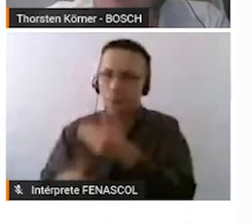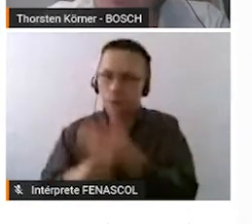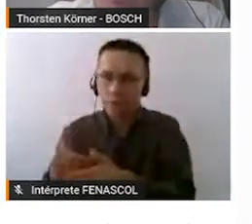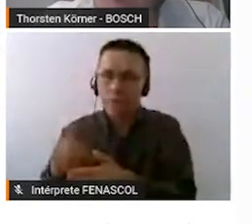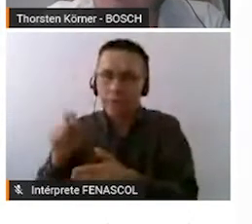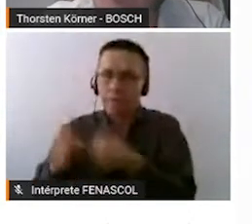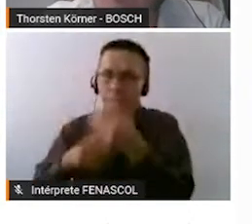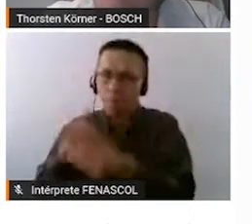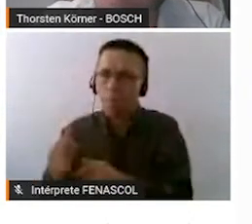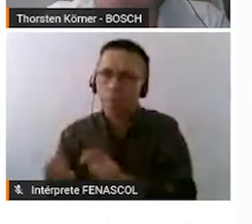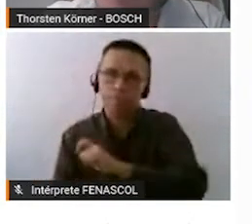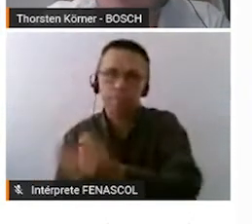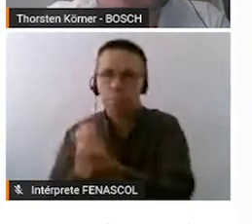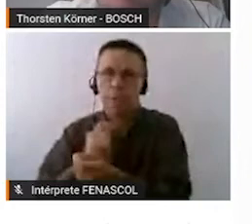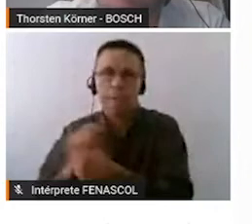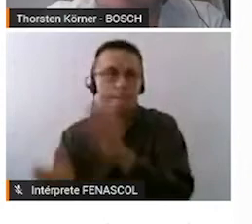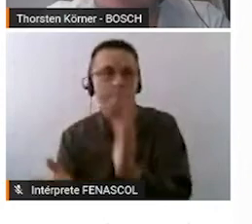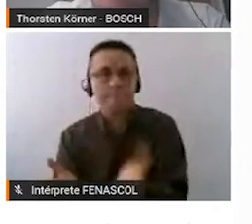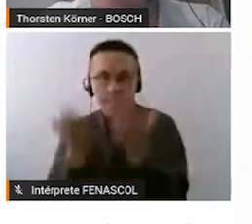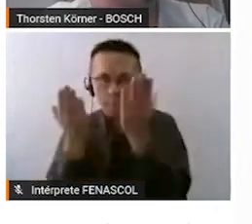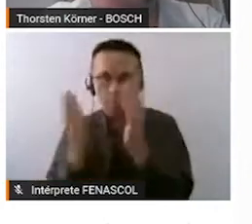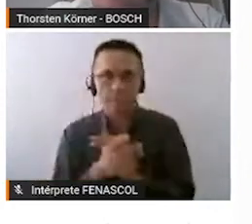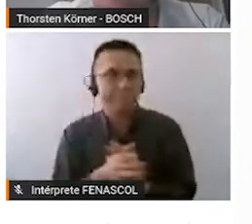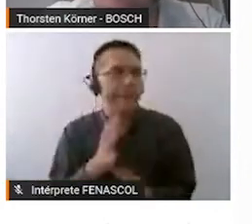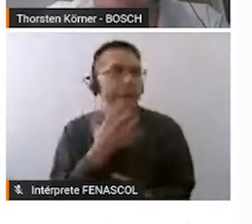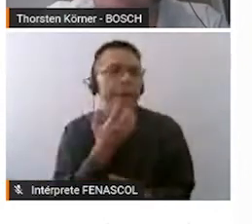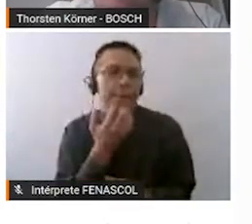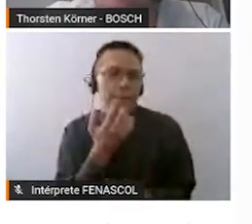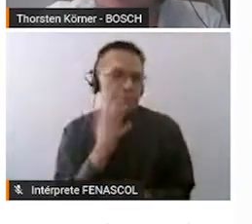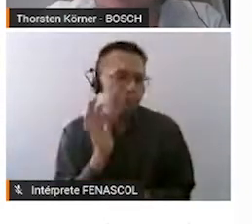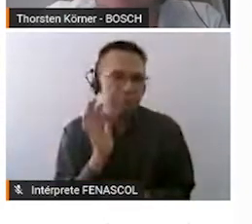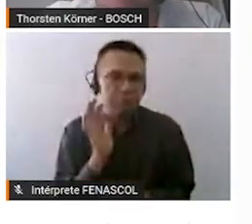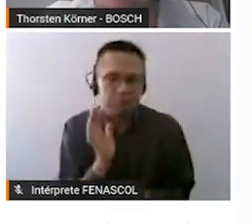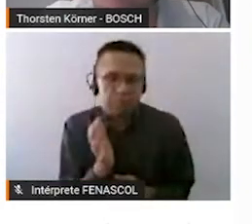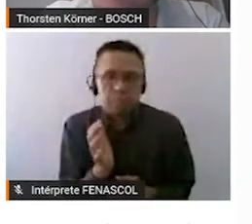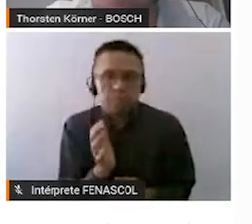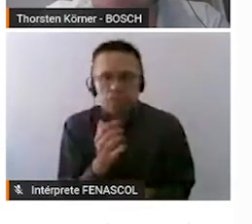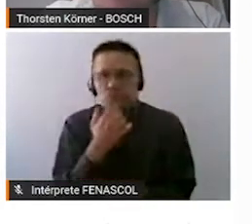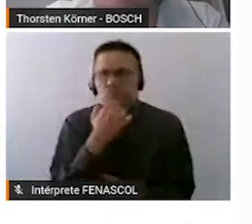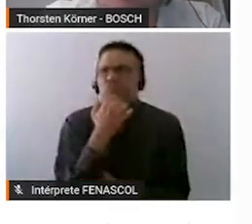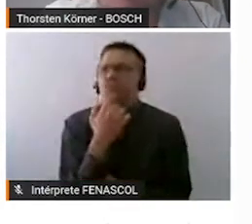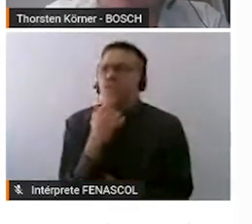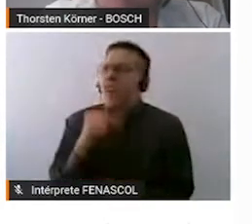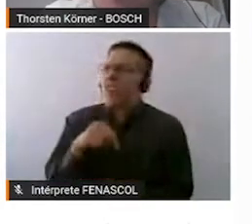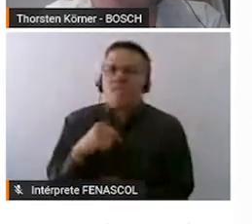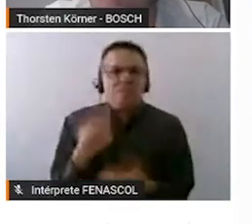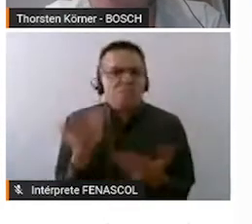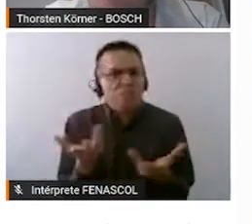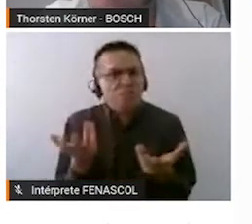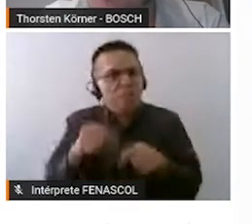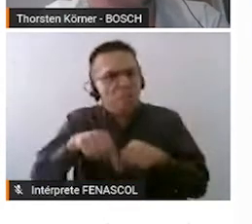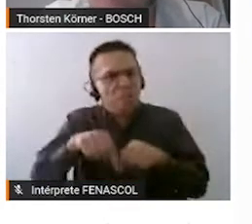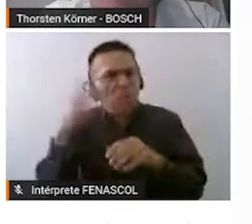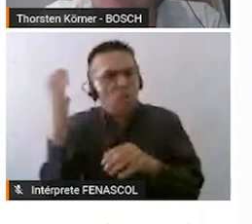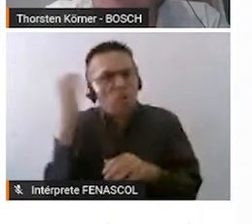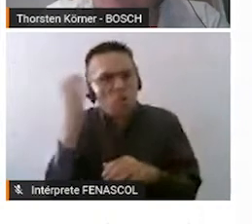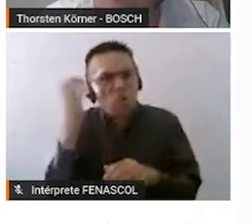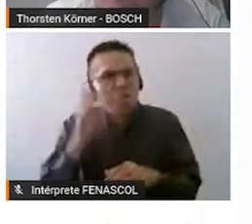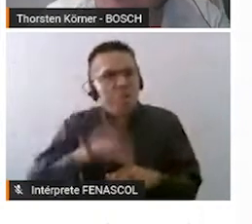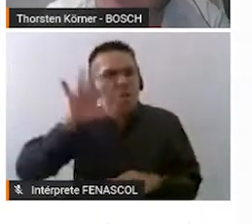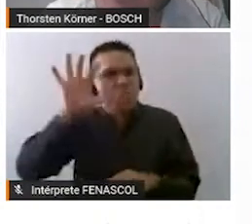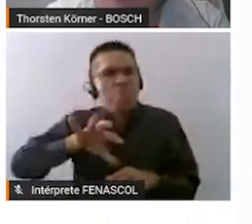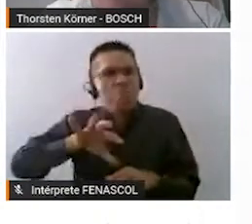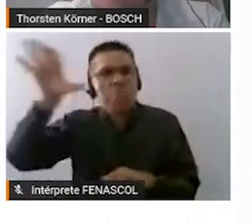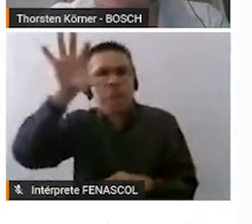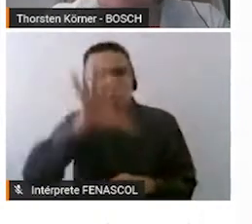tiempo. Si ahora nos preguntásemos, pues, en dónde estamos parados, tanto para Colombia como en otros países y a